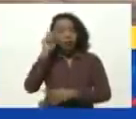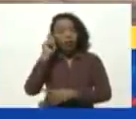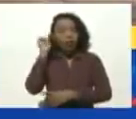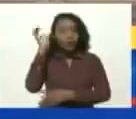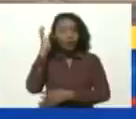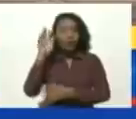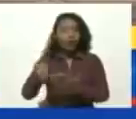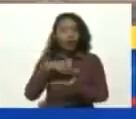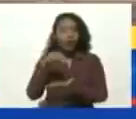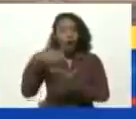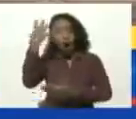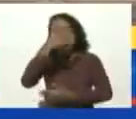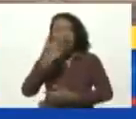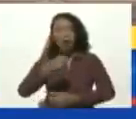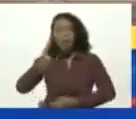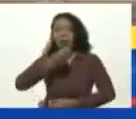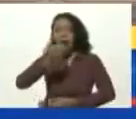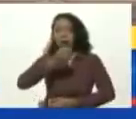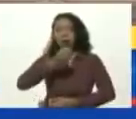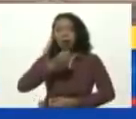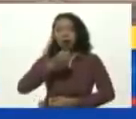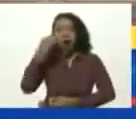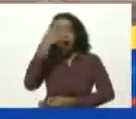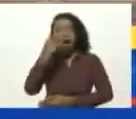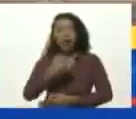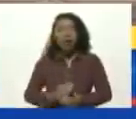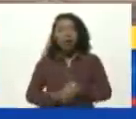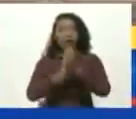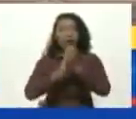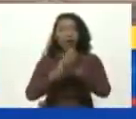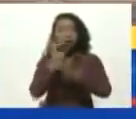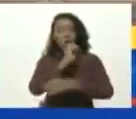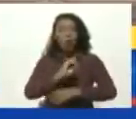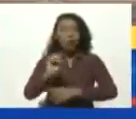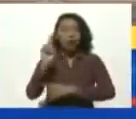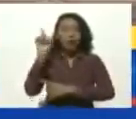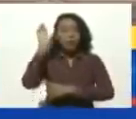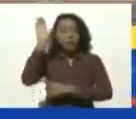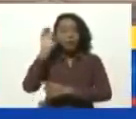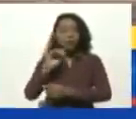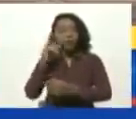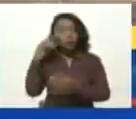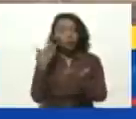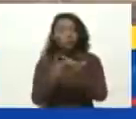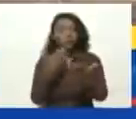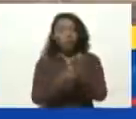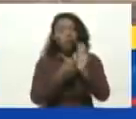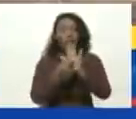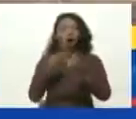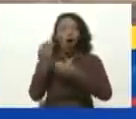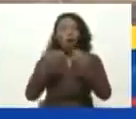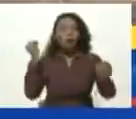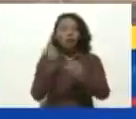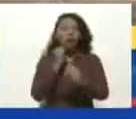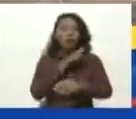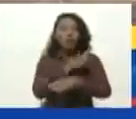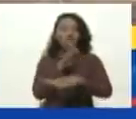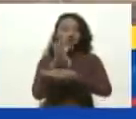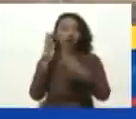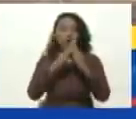Nacional, joven periodista, joven líder del oriente del país. Muéstrale al país cómo es el casa por casa por